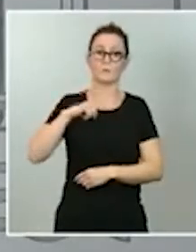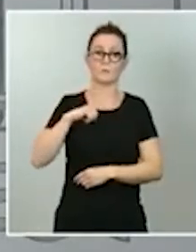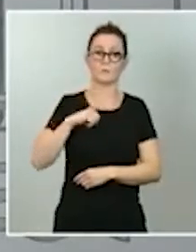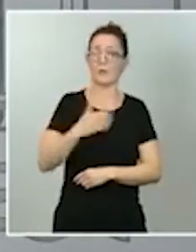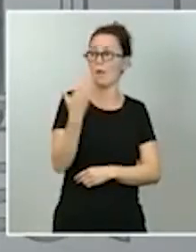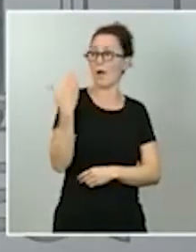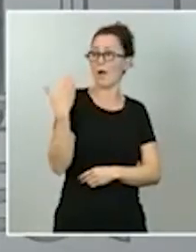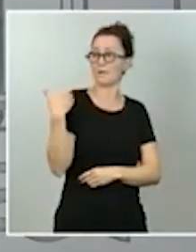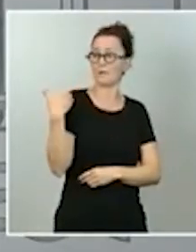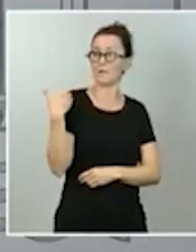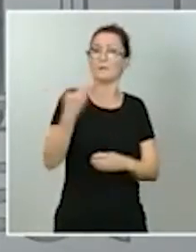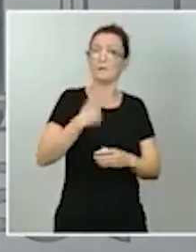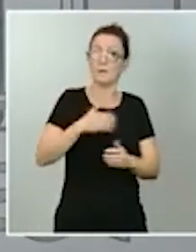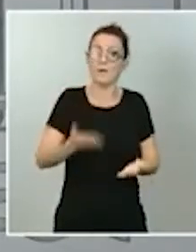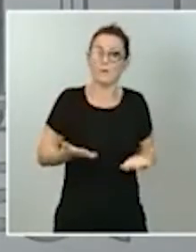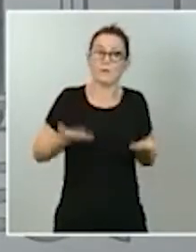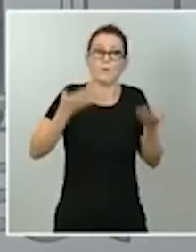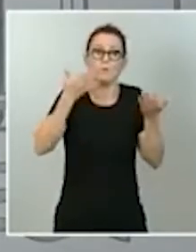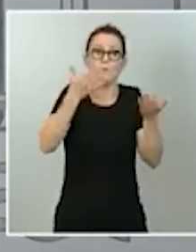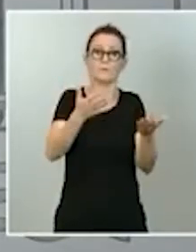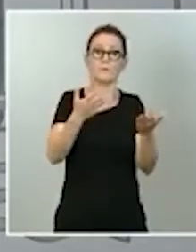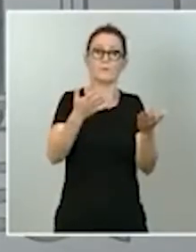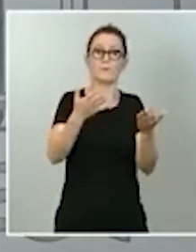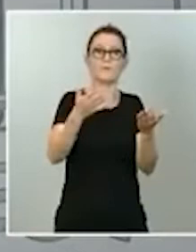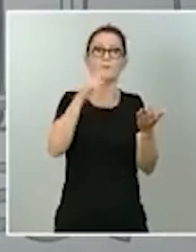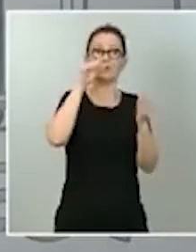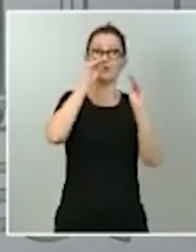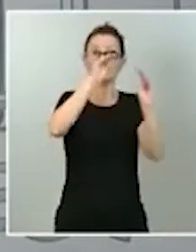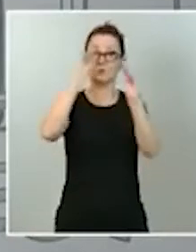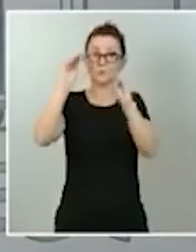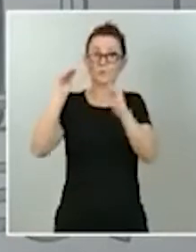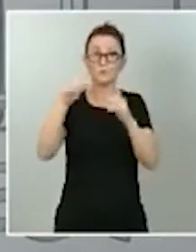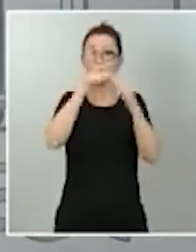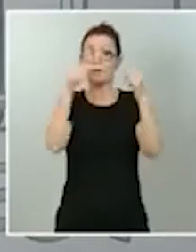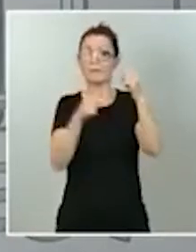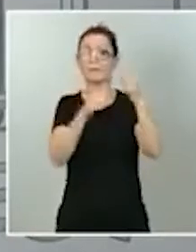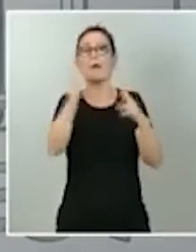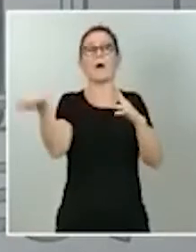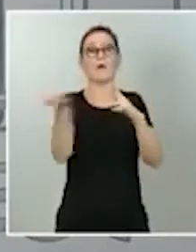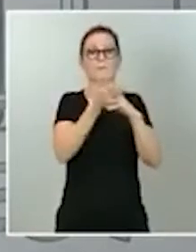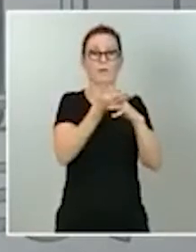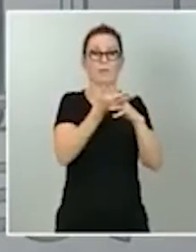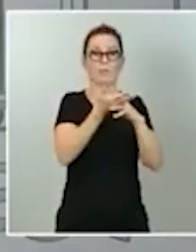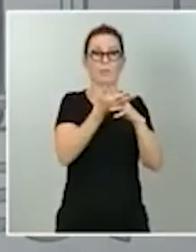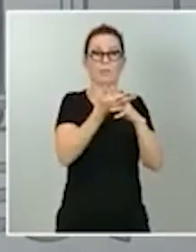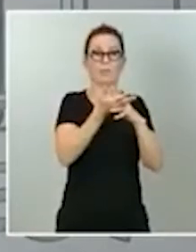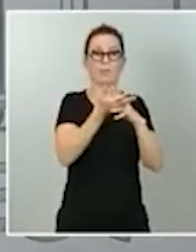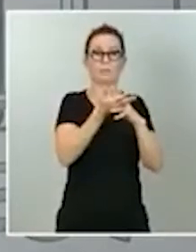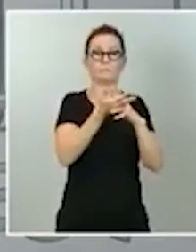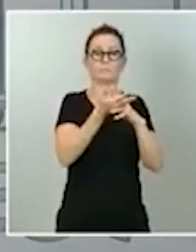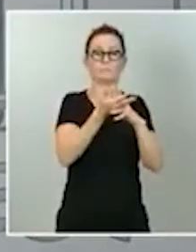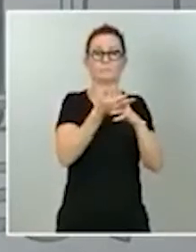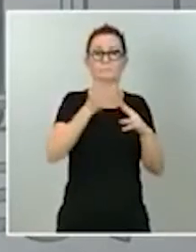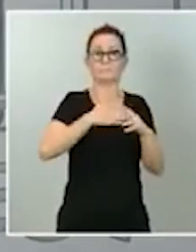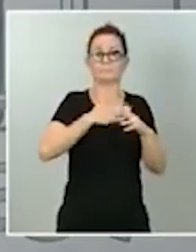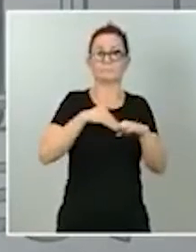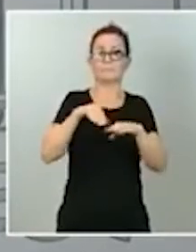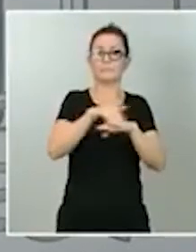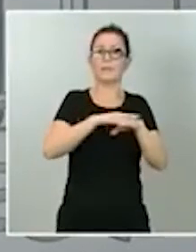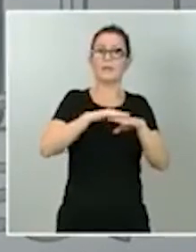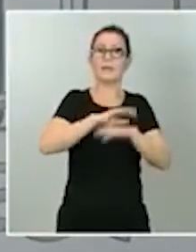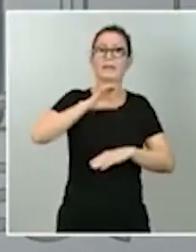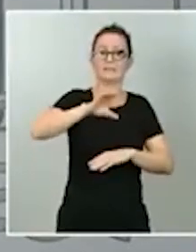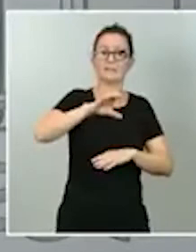la posibilidad de que su déficit se asumiera por parte del propio estado por eso y como